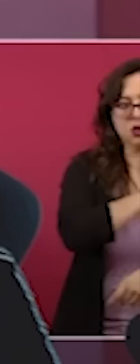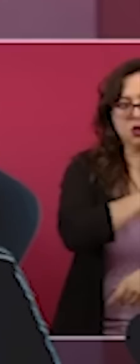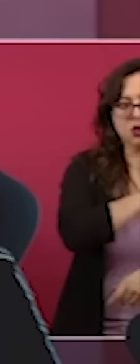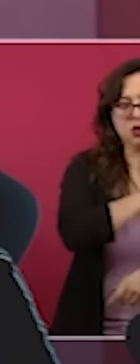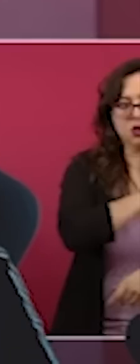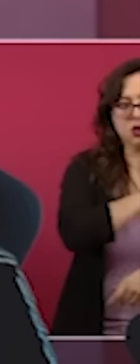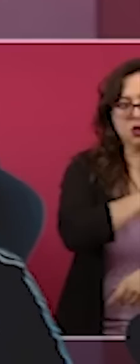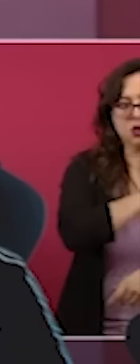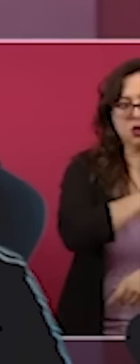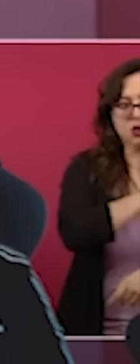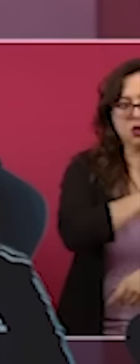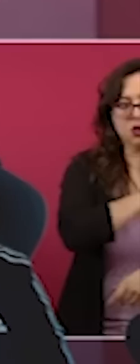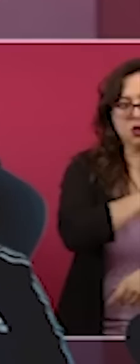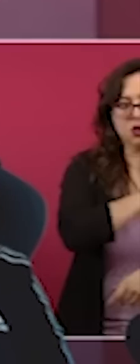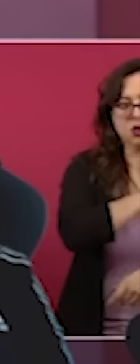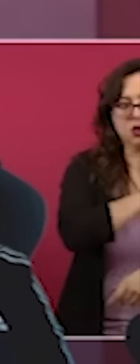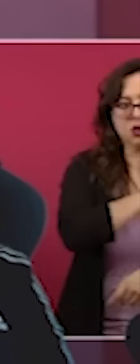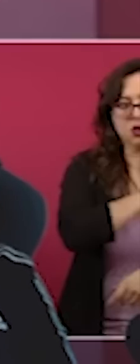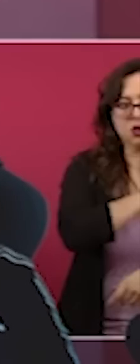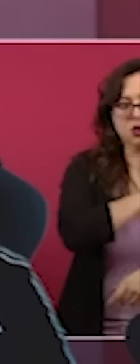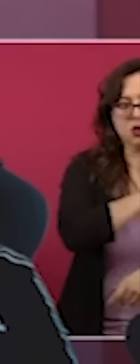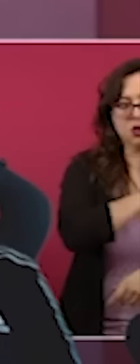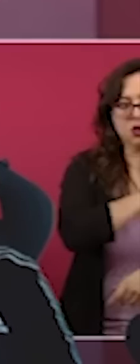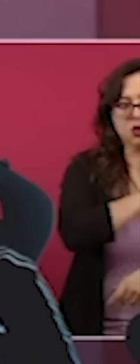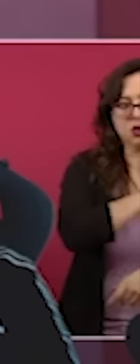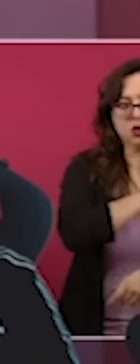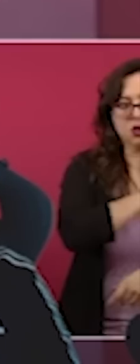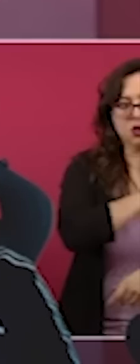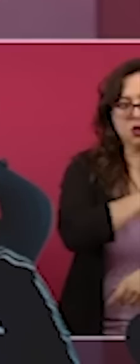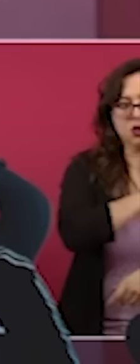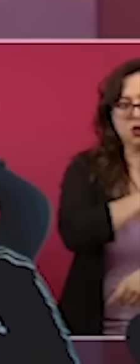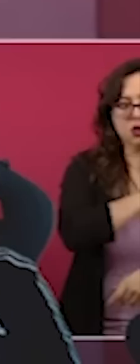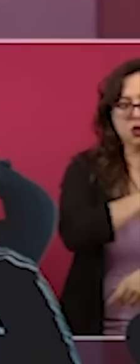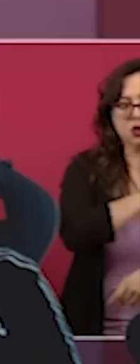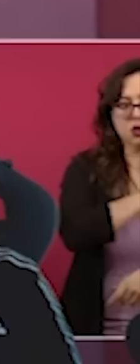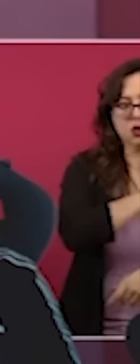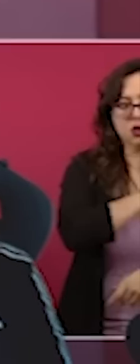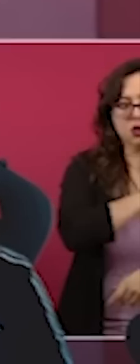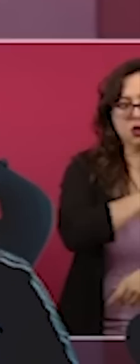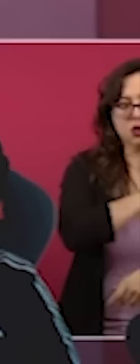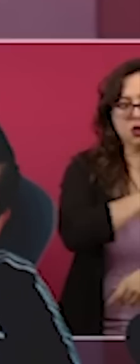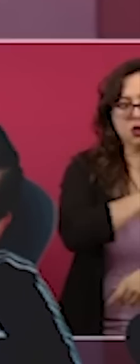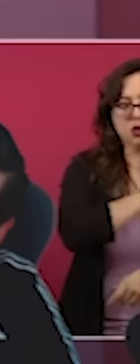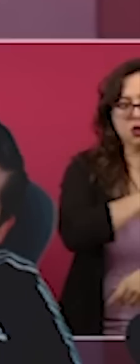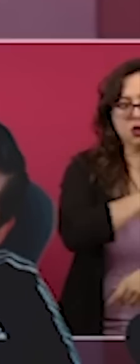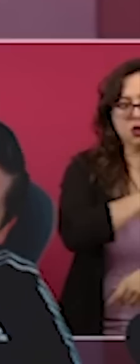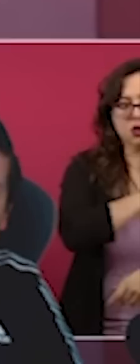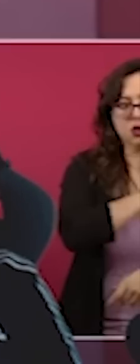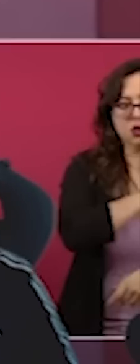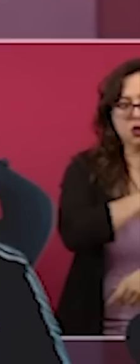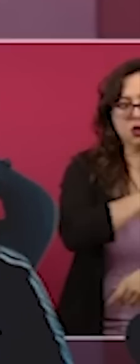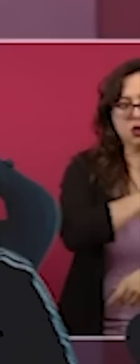humanos y panistas, pues solamente quieren utilizar esta marcha para sus propios fines, porque a mí me gustaría que